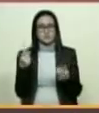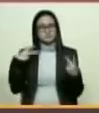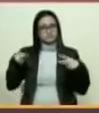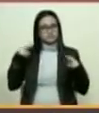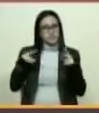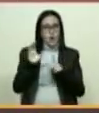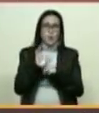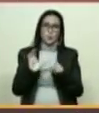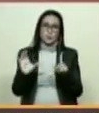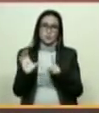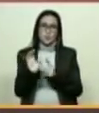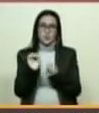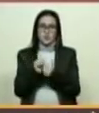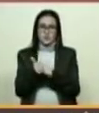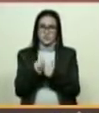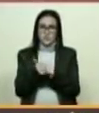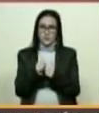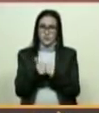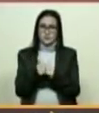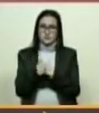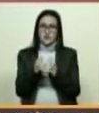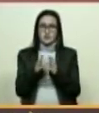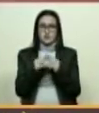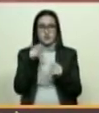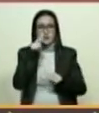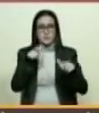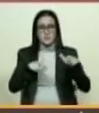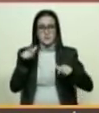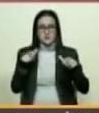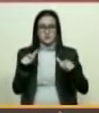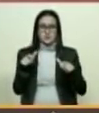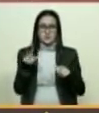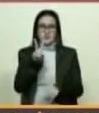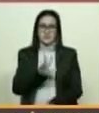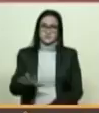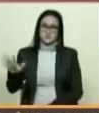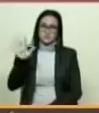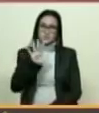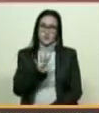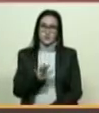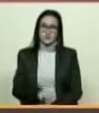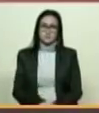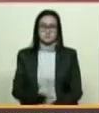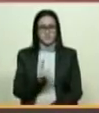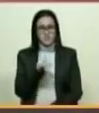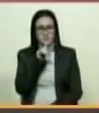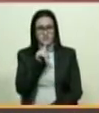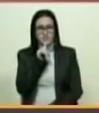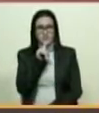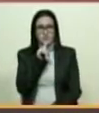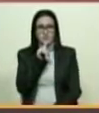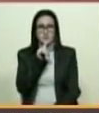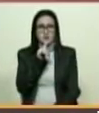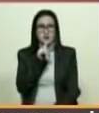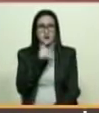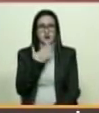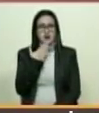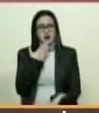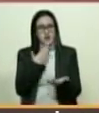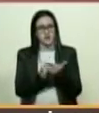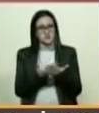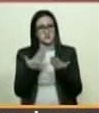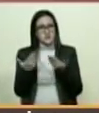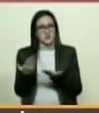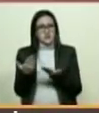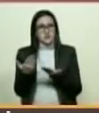de cultura, de deporte a todos los habitantes de Venezuela. Tenemos que informar que gracias a este poderoso instrumento